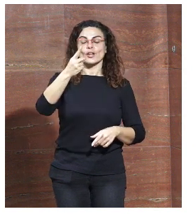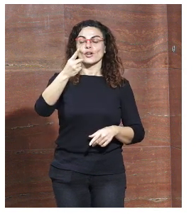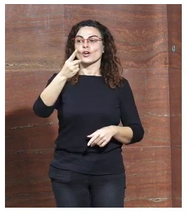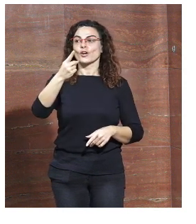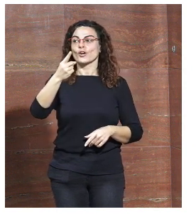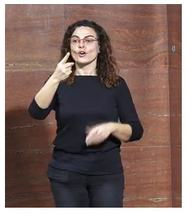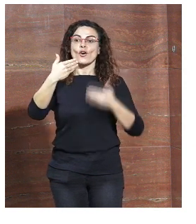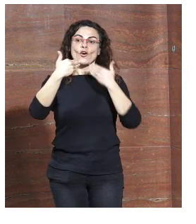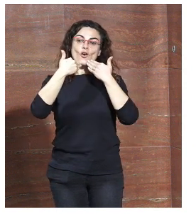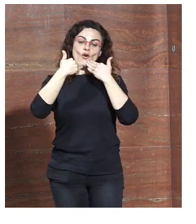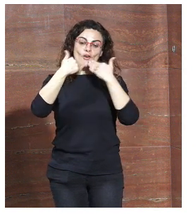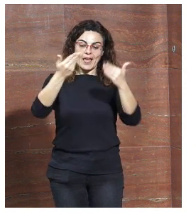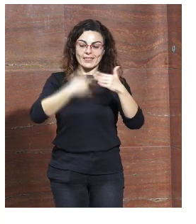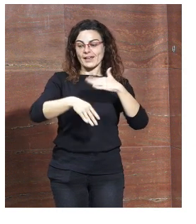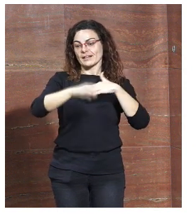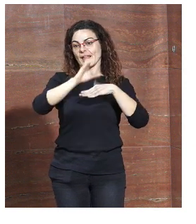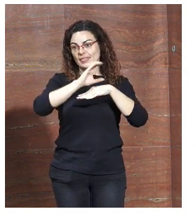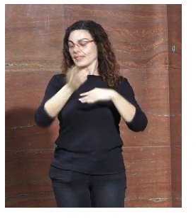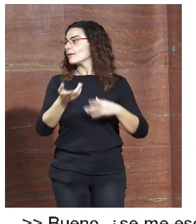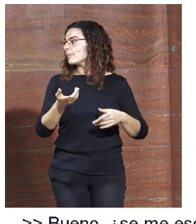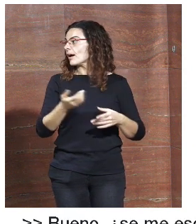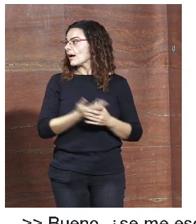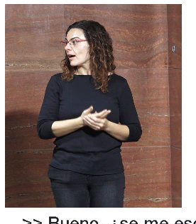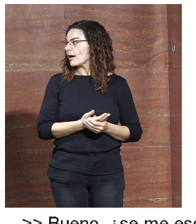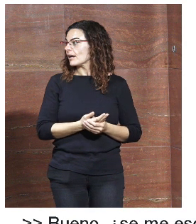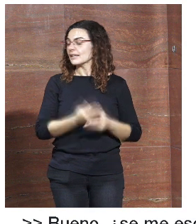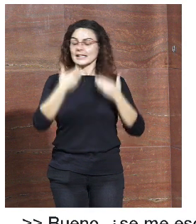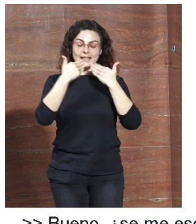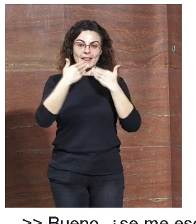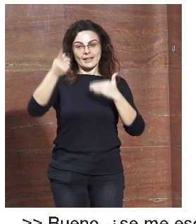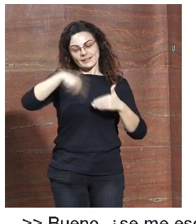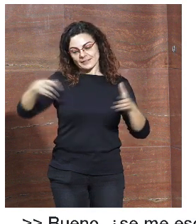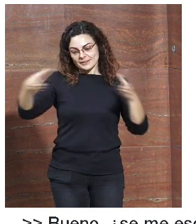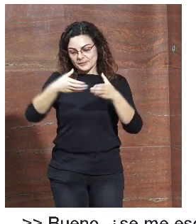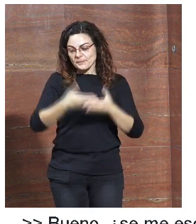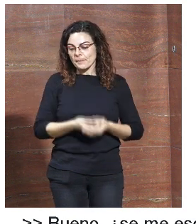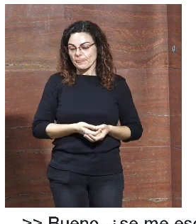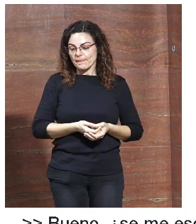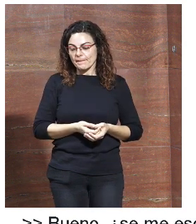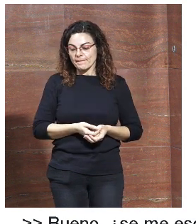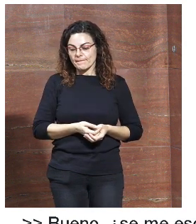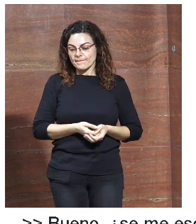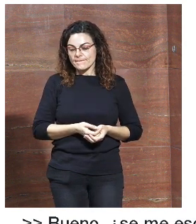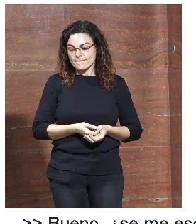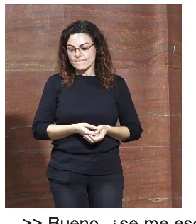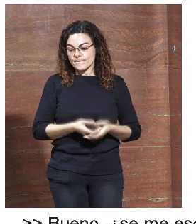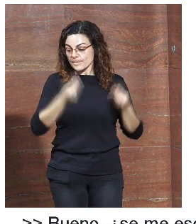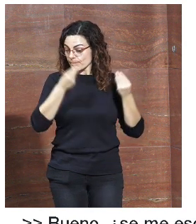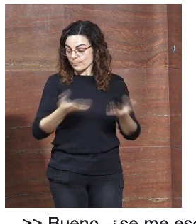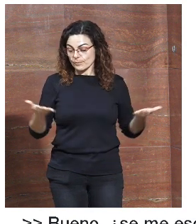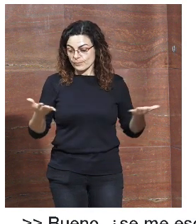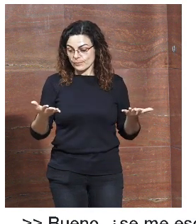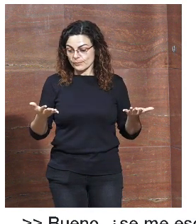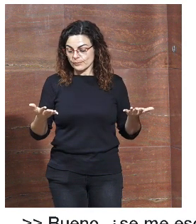compañeras del CEAPAD pues contar conmigo, con ECOM, o sea, con nosotras, en realidad. Y bueno, para